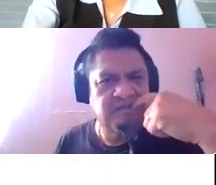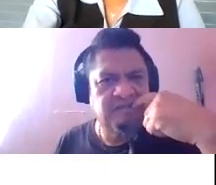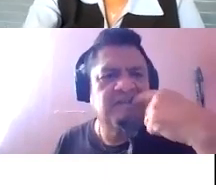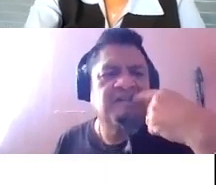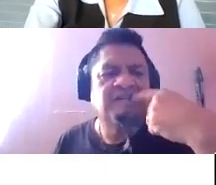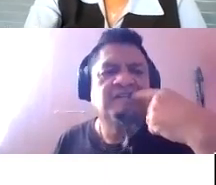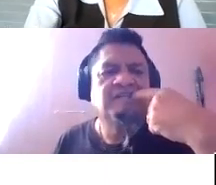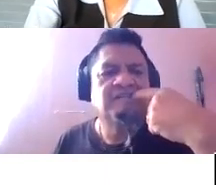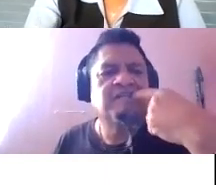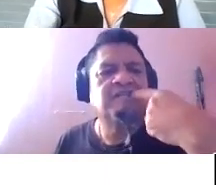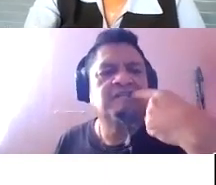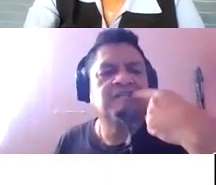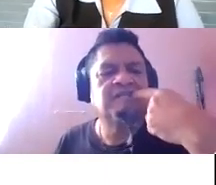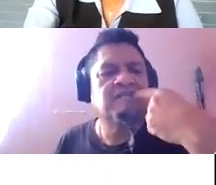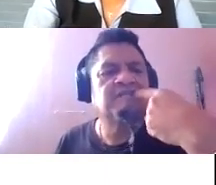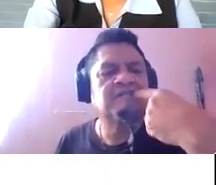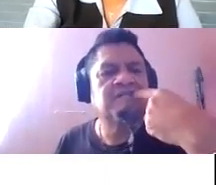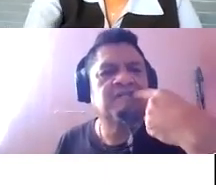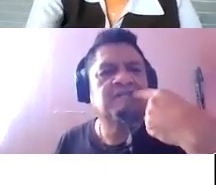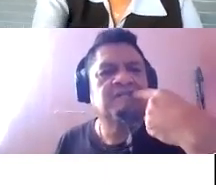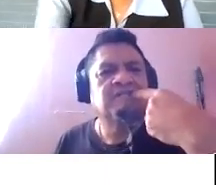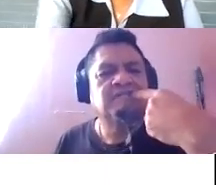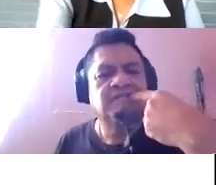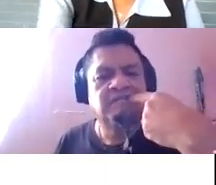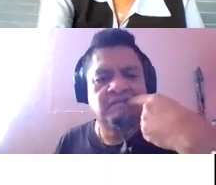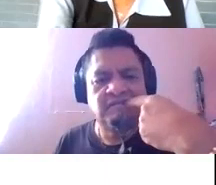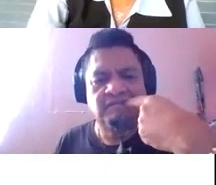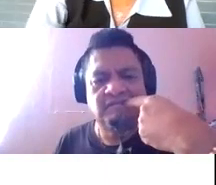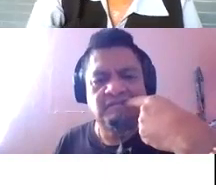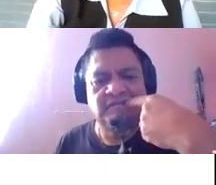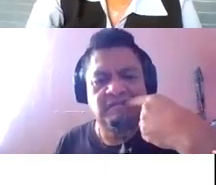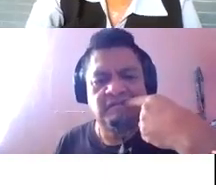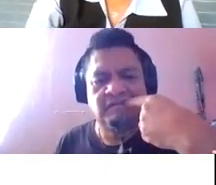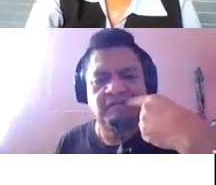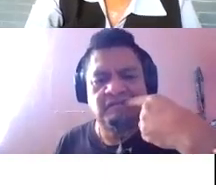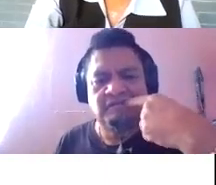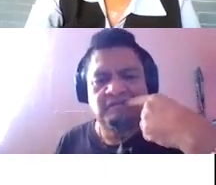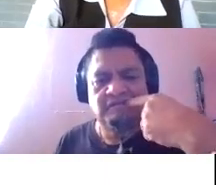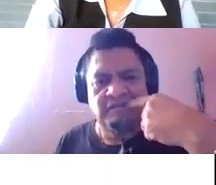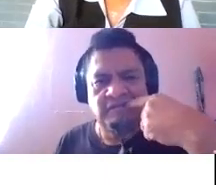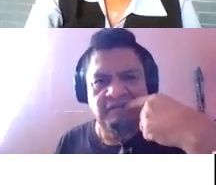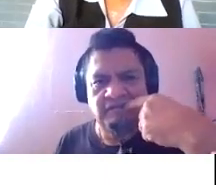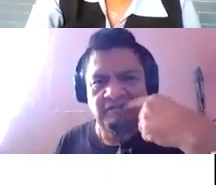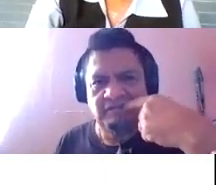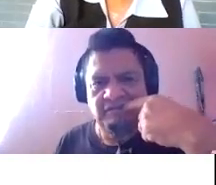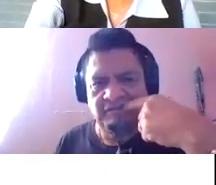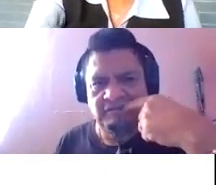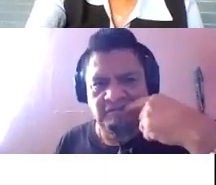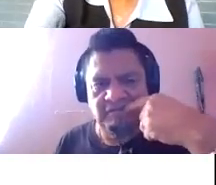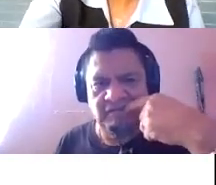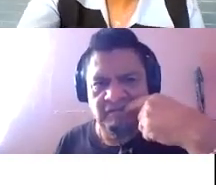Muchas gracias, ingeniero Carlos. Me voy a Gracias. permitir compartir de manera rápida mi pantalla para